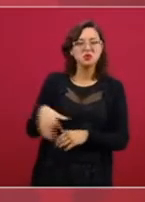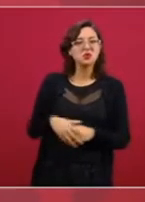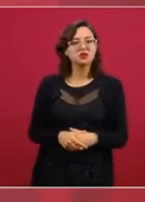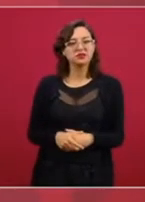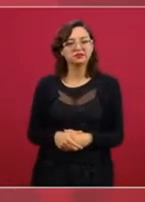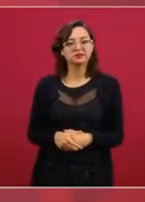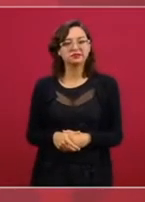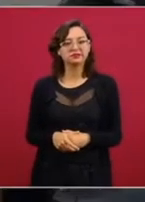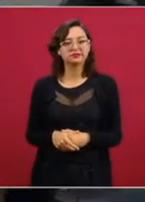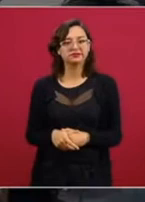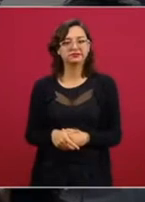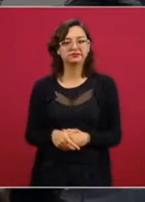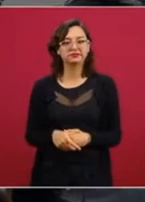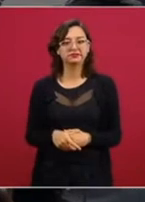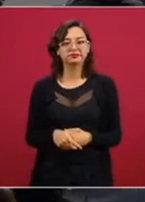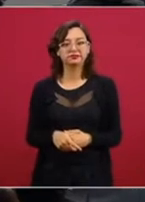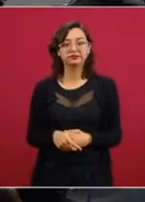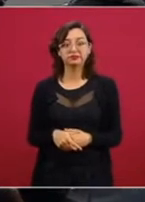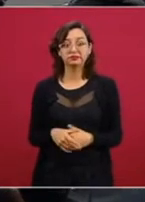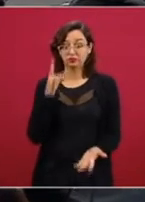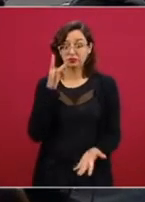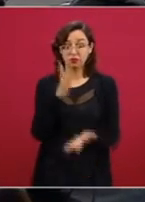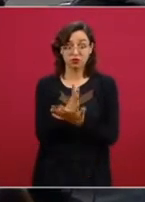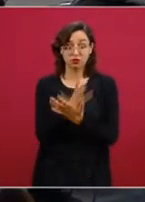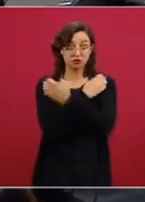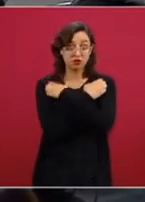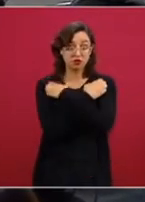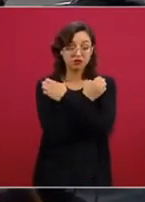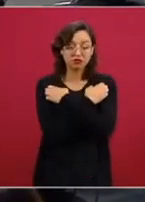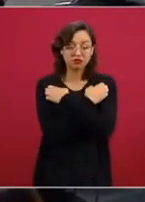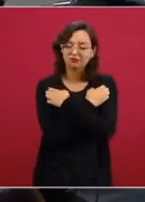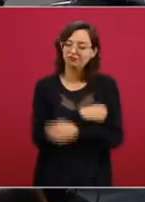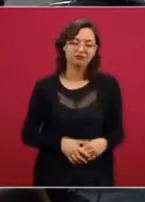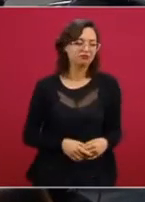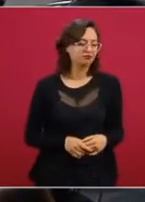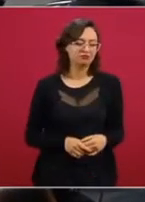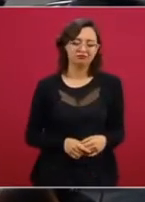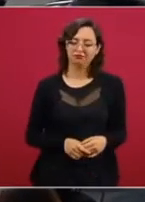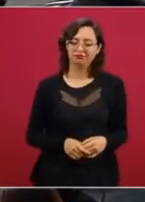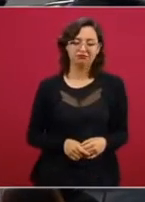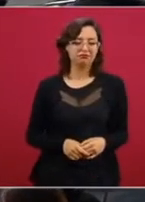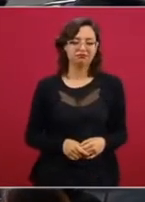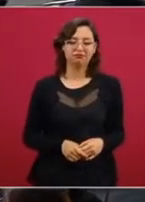Y no es solo lo educativo. Entonces,